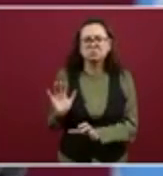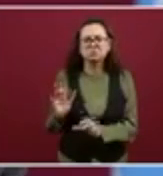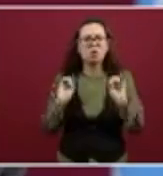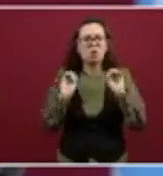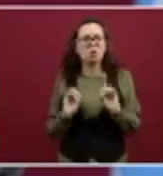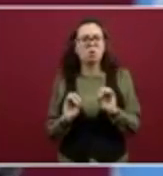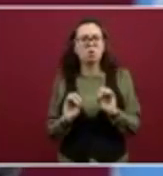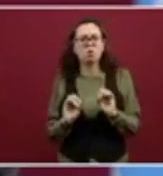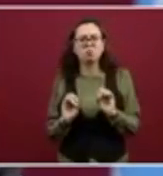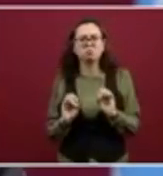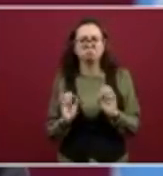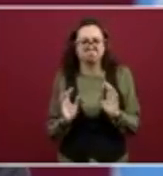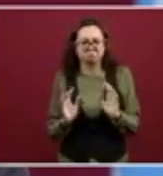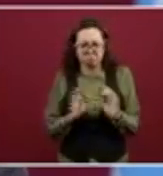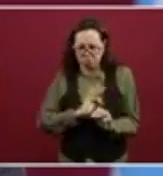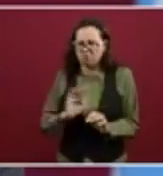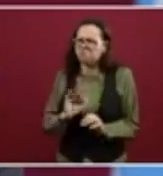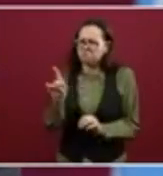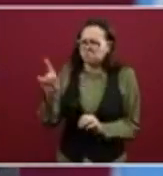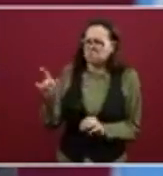dedico al huachicol?